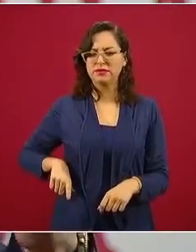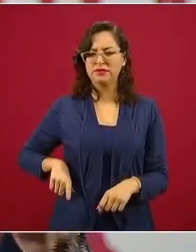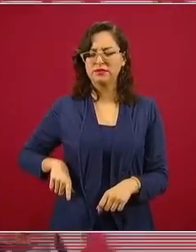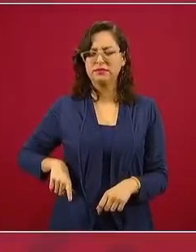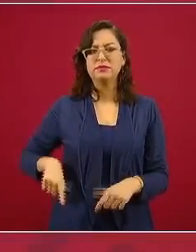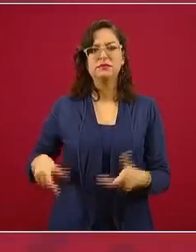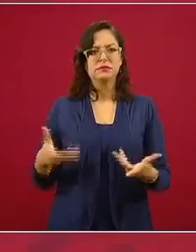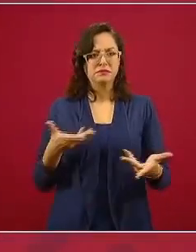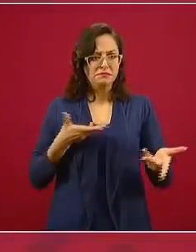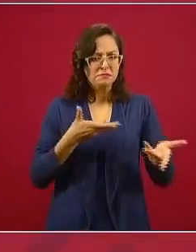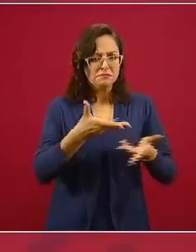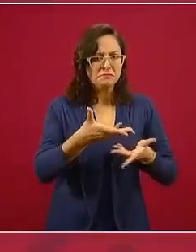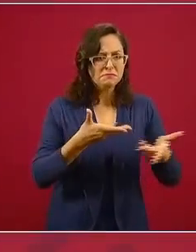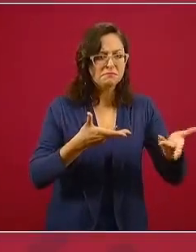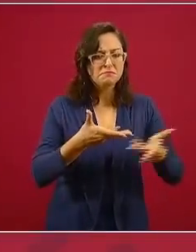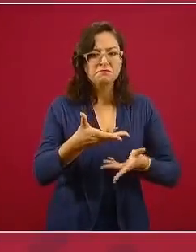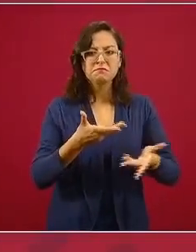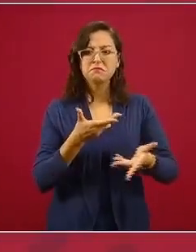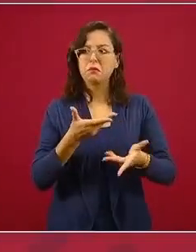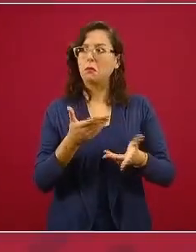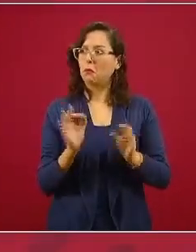bueno, sería importante